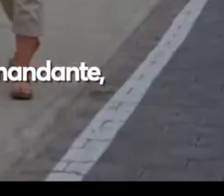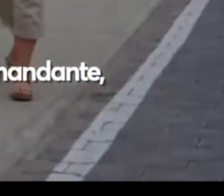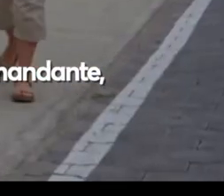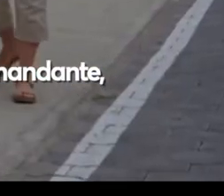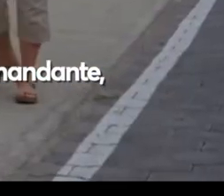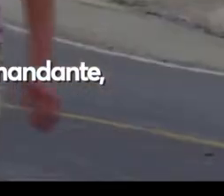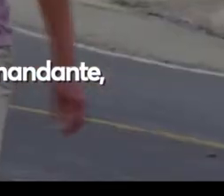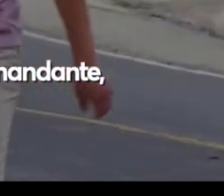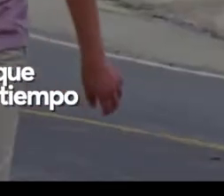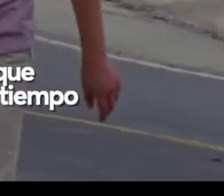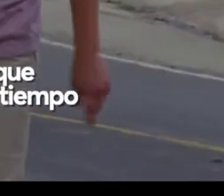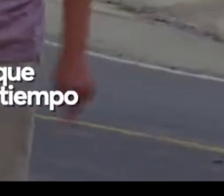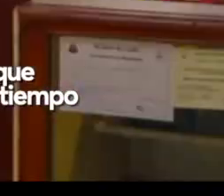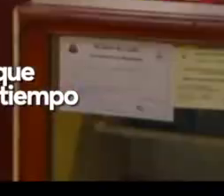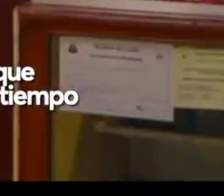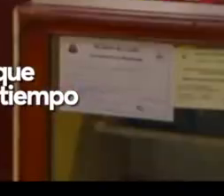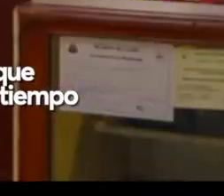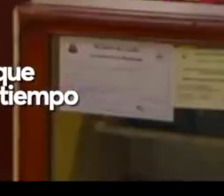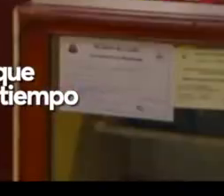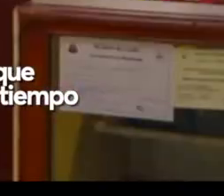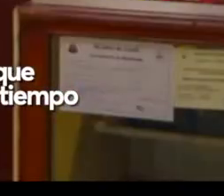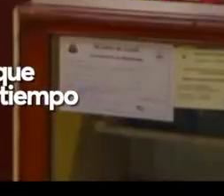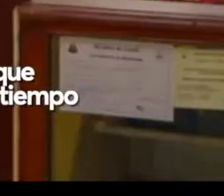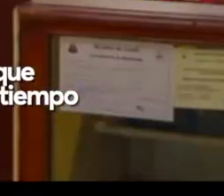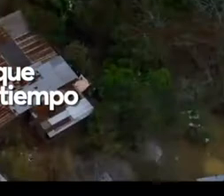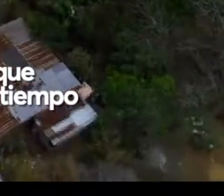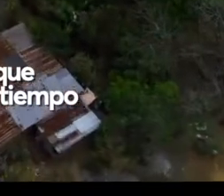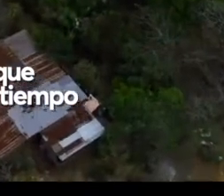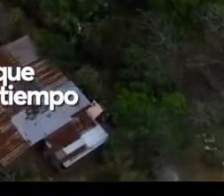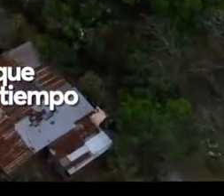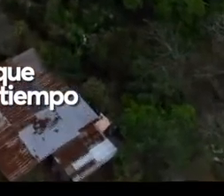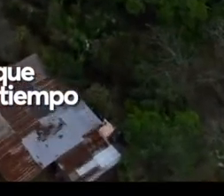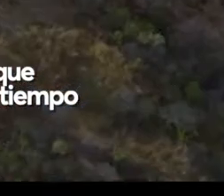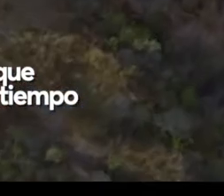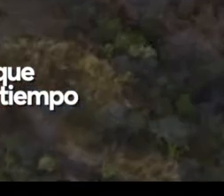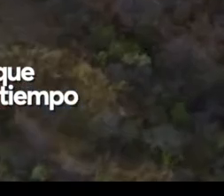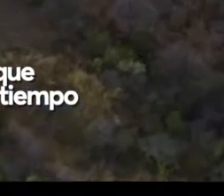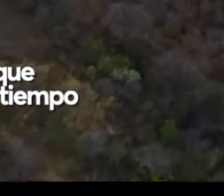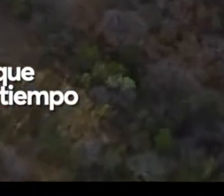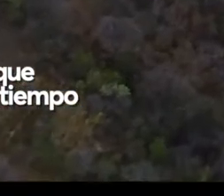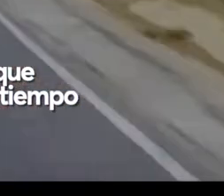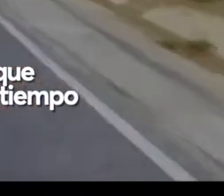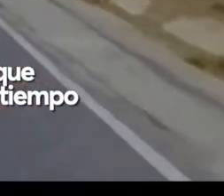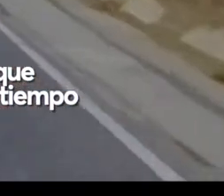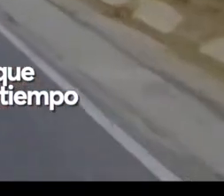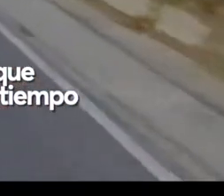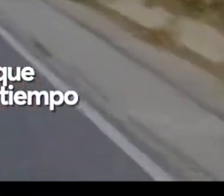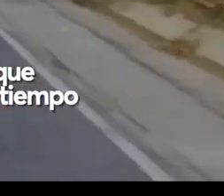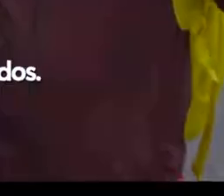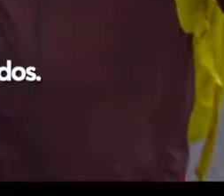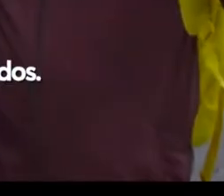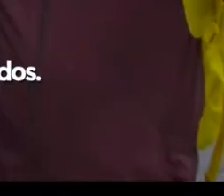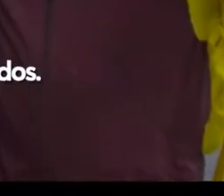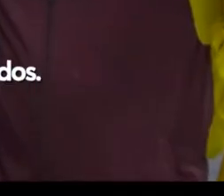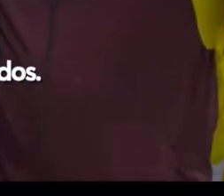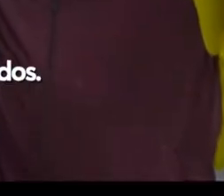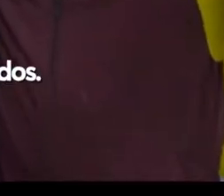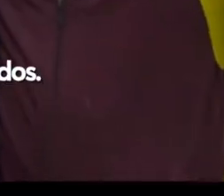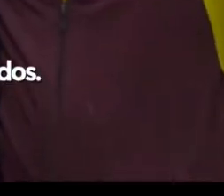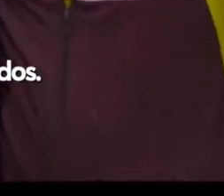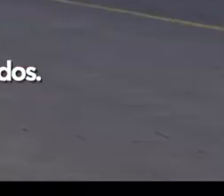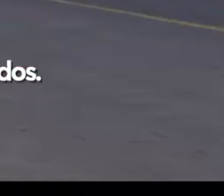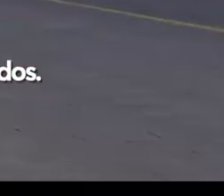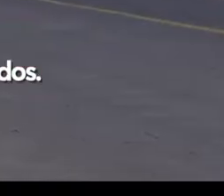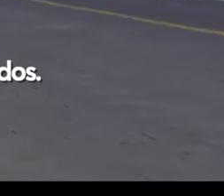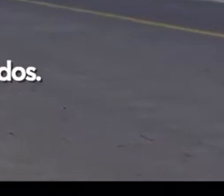nuestro comandante porque él luchó desde joven para que ahora como jóvenes nosotros en este tiempo miremos